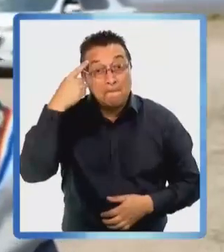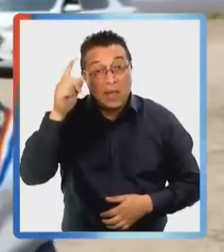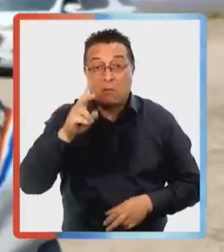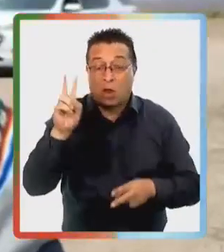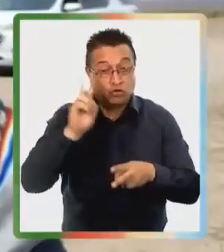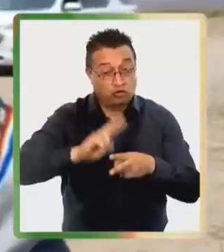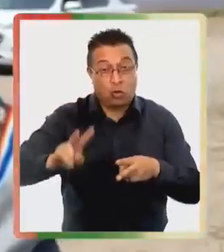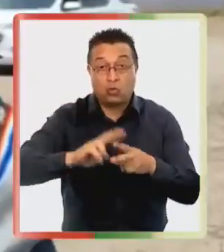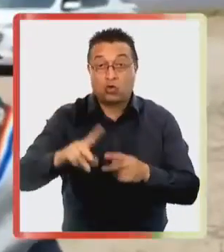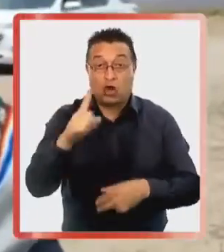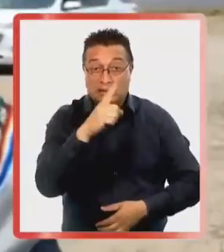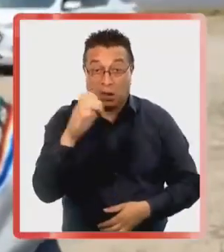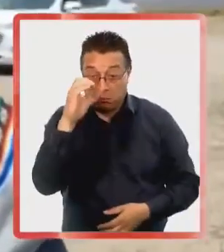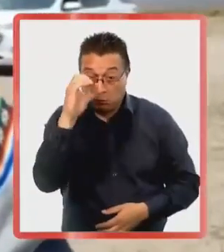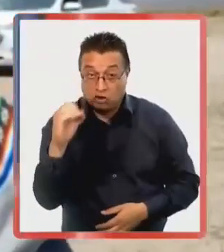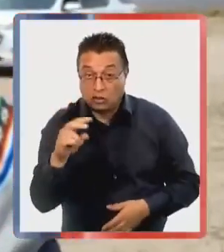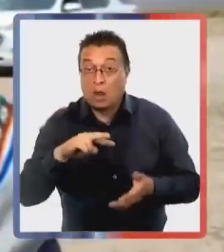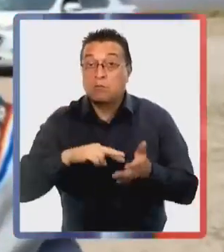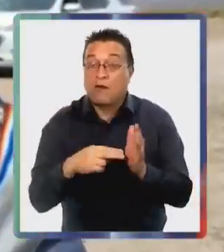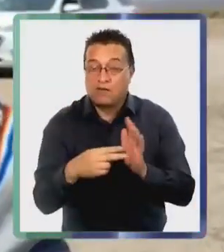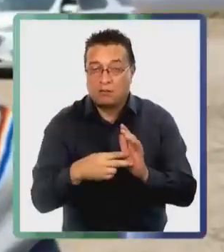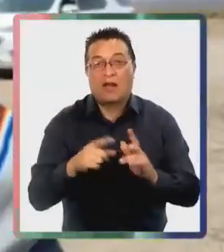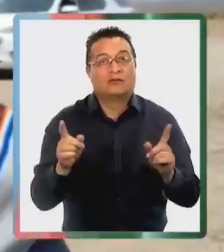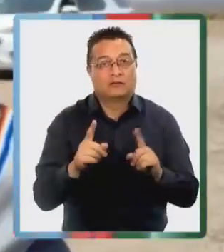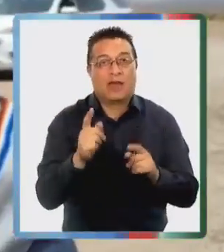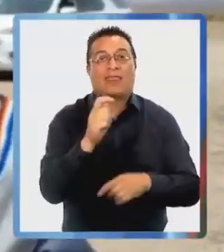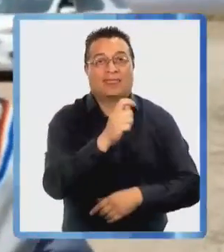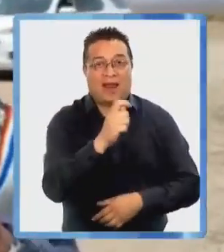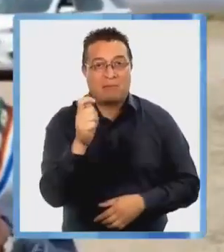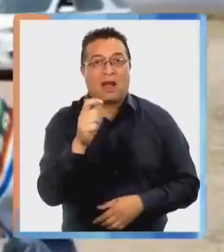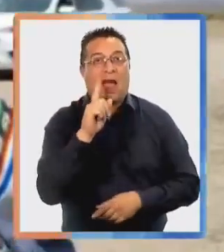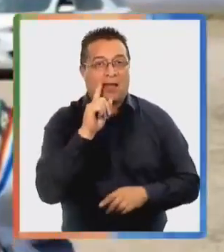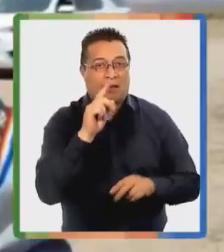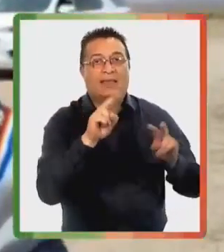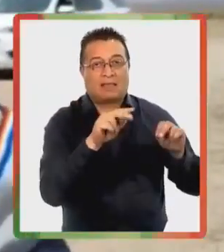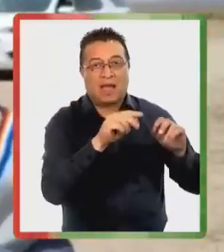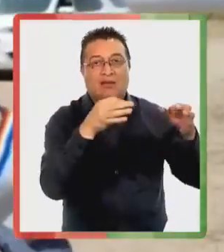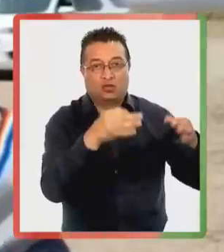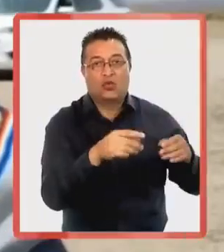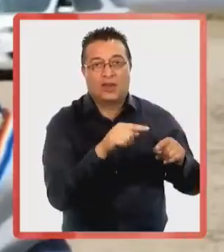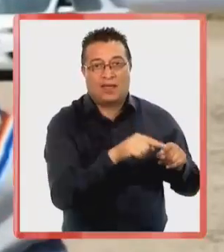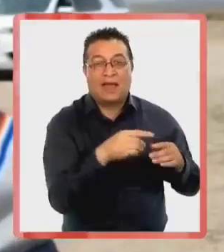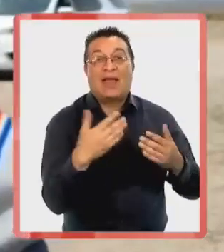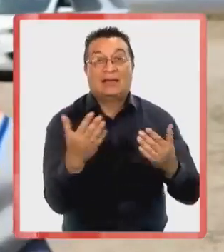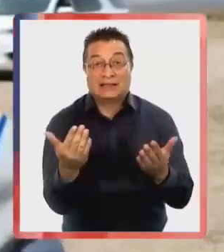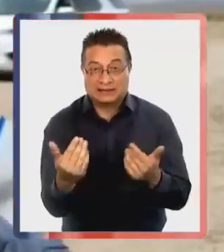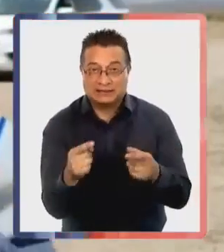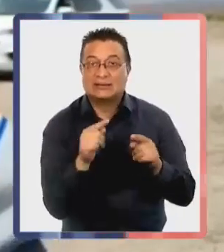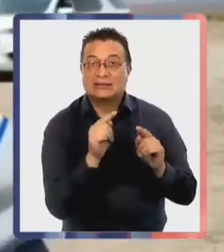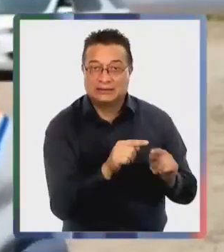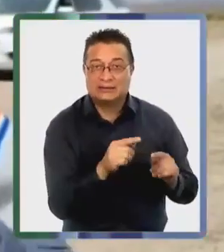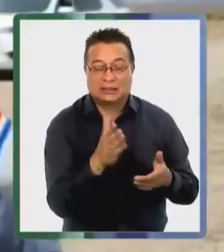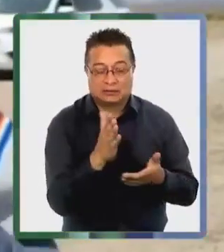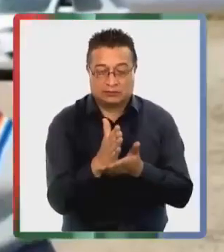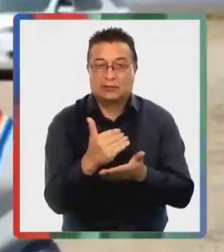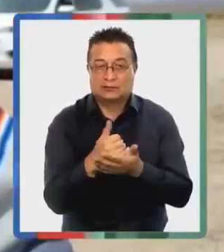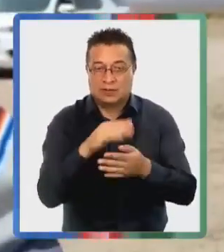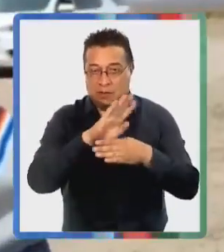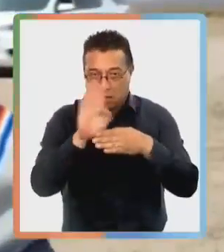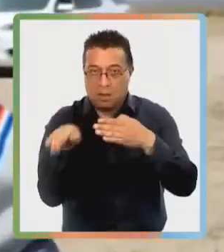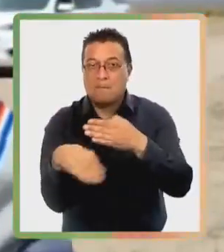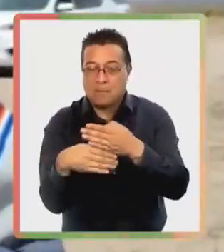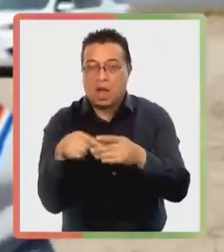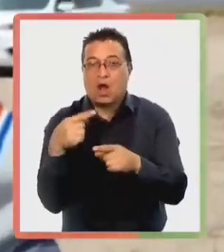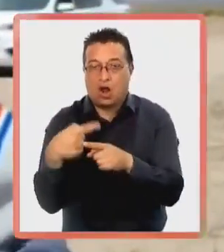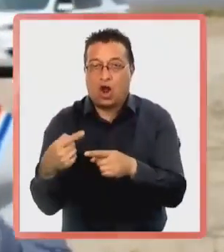enfrentando Tarapacá en materia de seguridad. Para ello requiere de medidas complementarias o adicionales, como son las expulsiones administrativas y